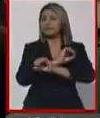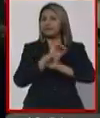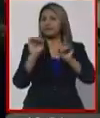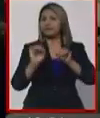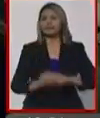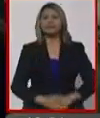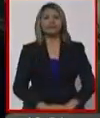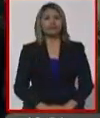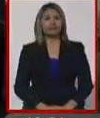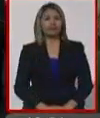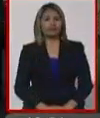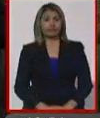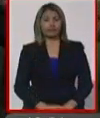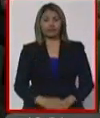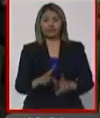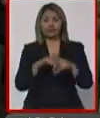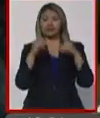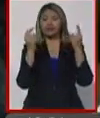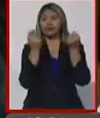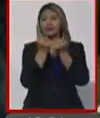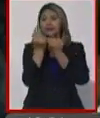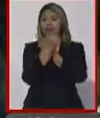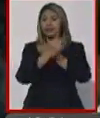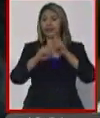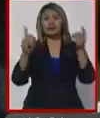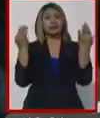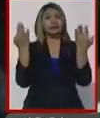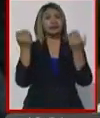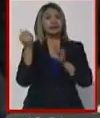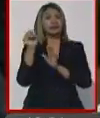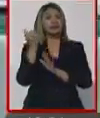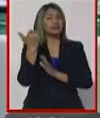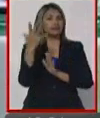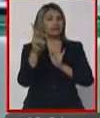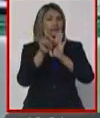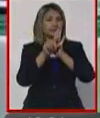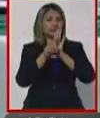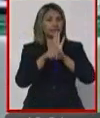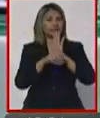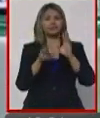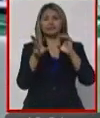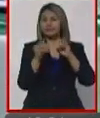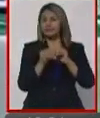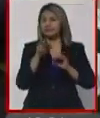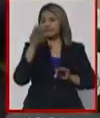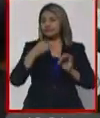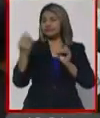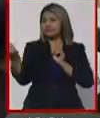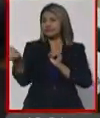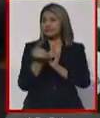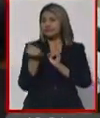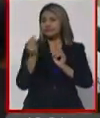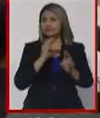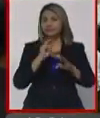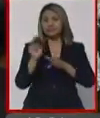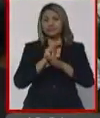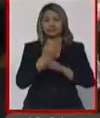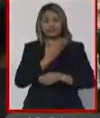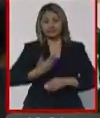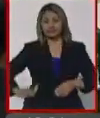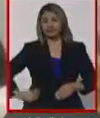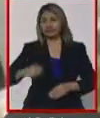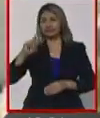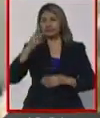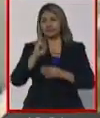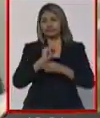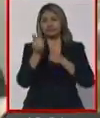Los asambleístas departamentales de Demócratas esperaron 15 minutos más para ver si llegaban el ministro de la Presidencia,